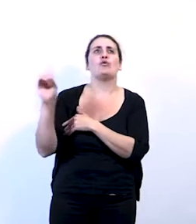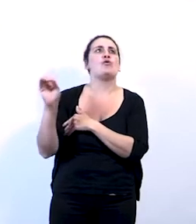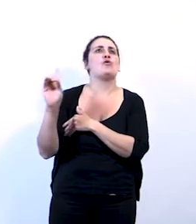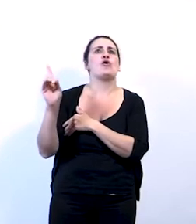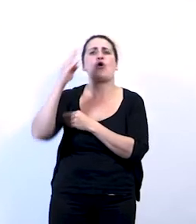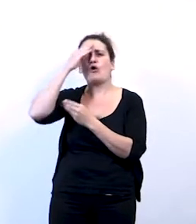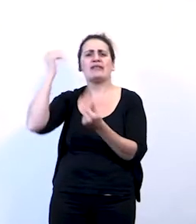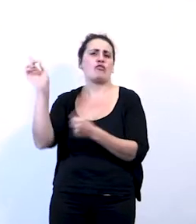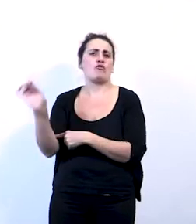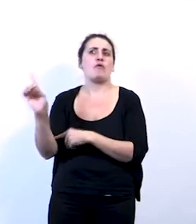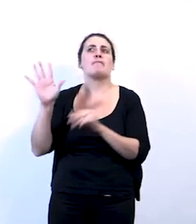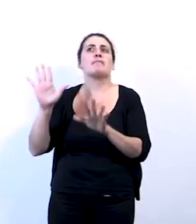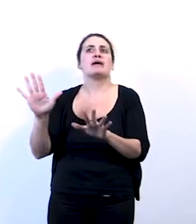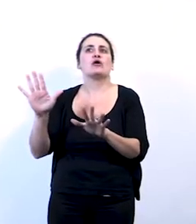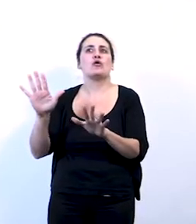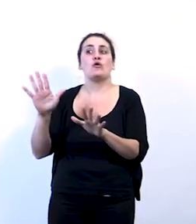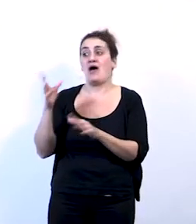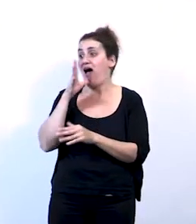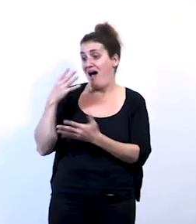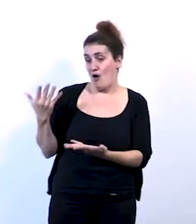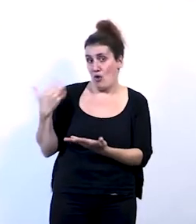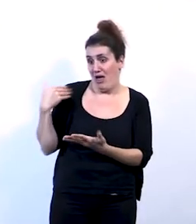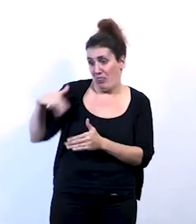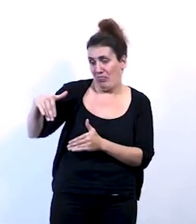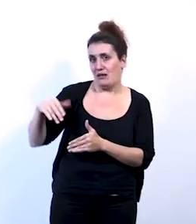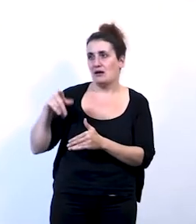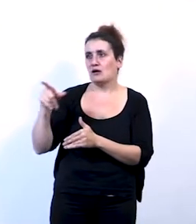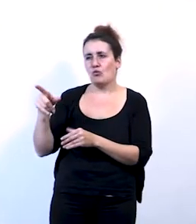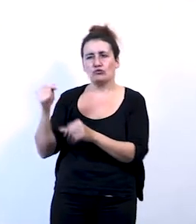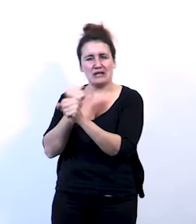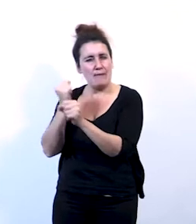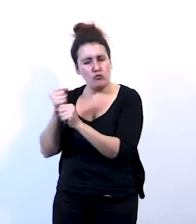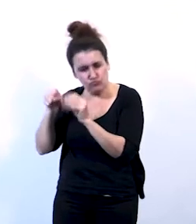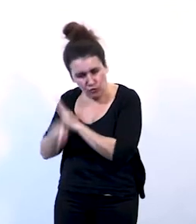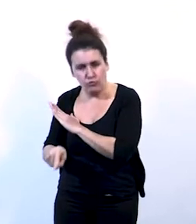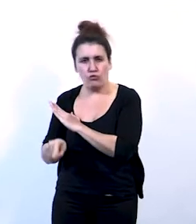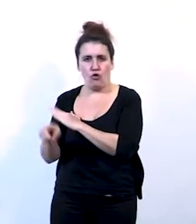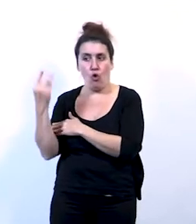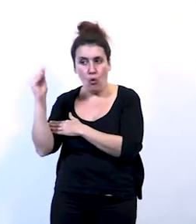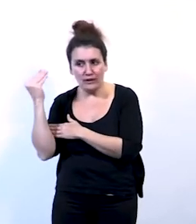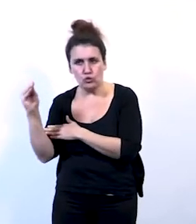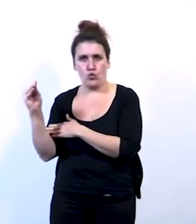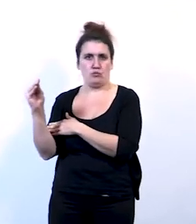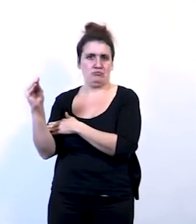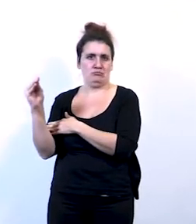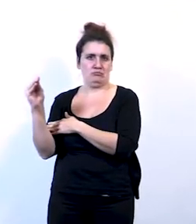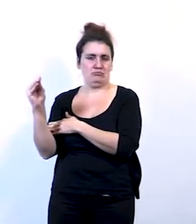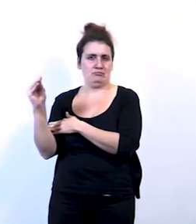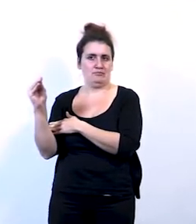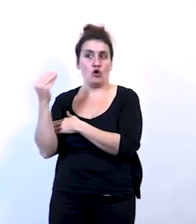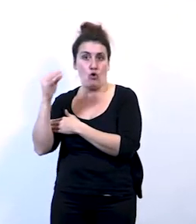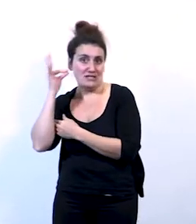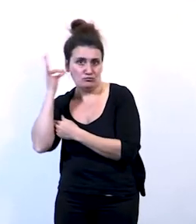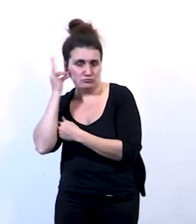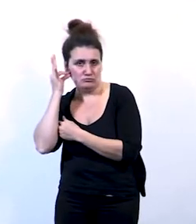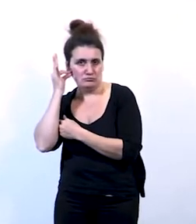estaba olvidada, pero últimamente se está haciendo mucho más trabajo con la juventud y con las jóvenes. Y las